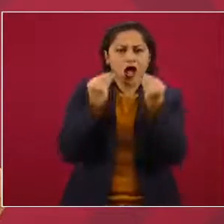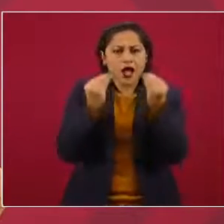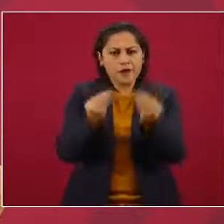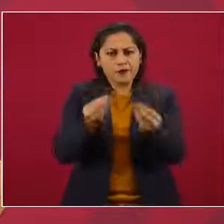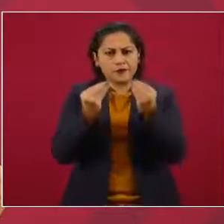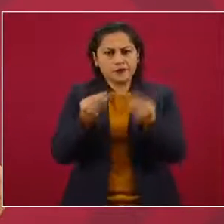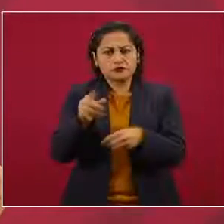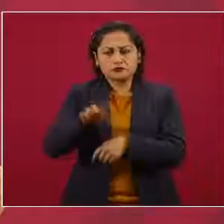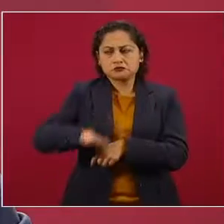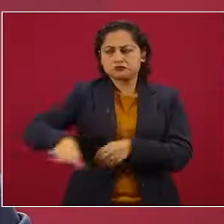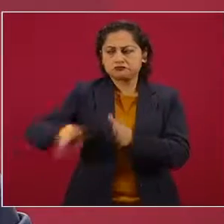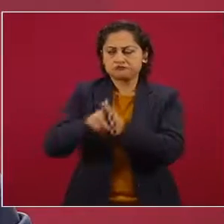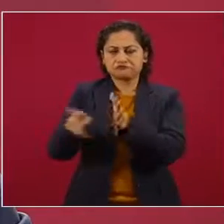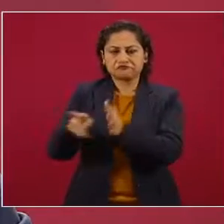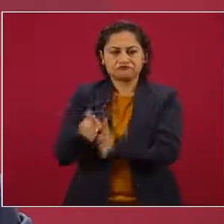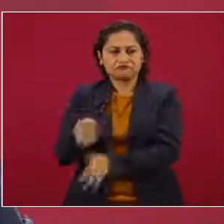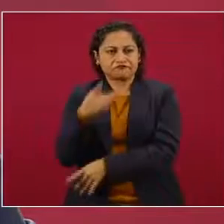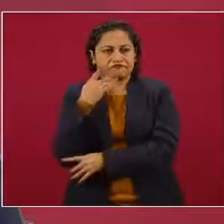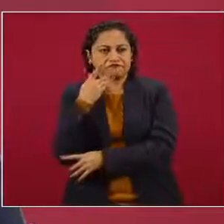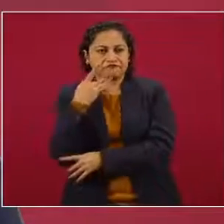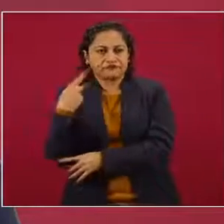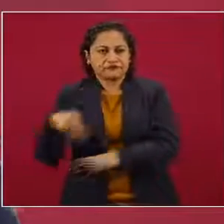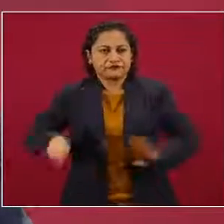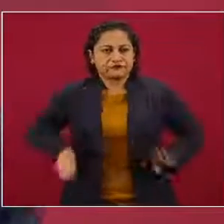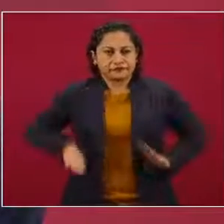fifí, conservadora,